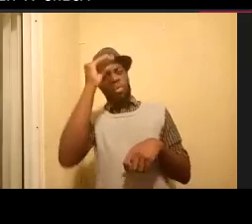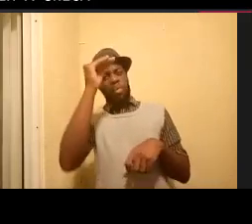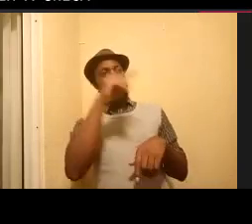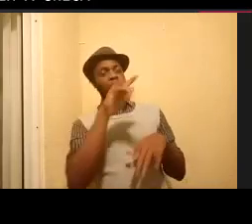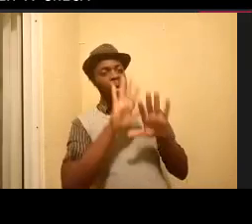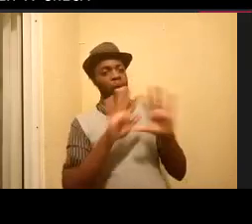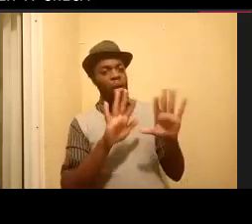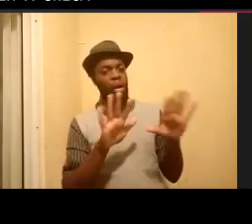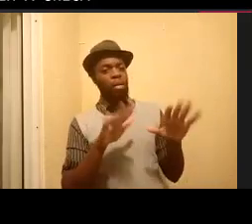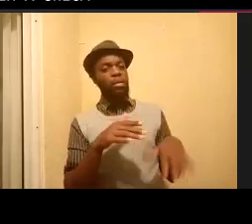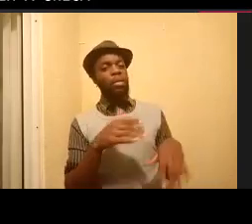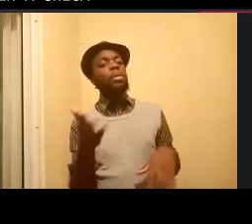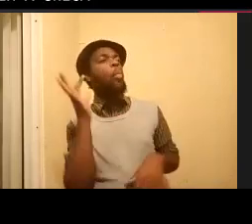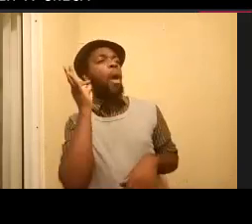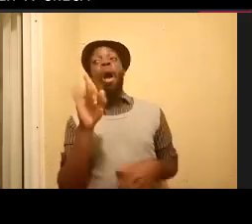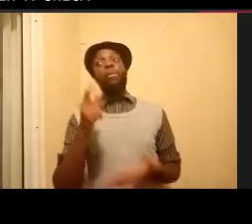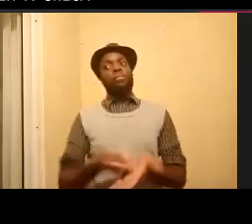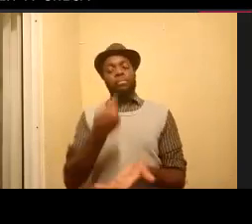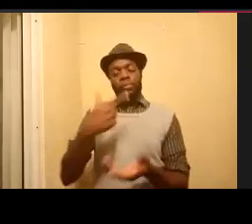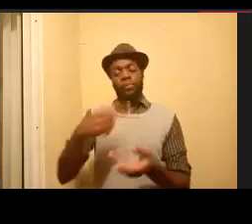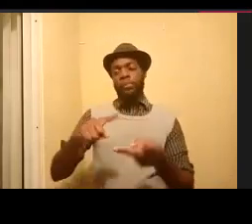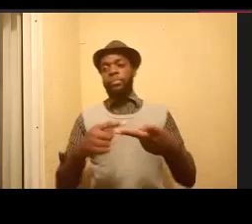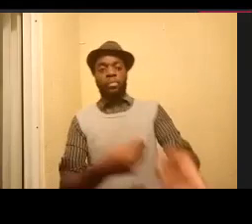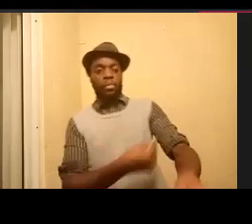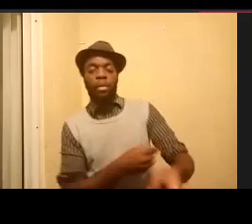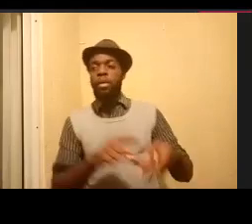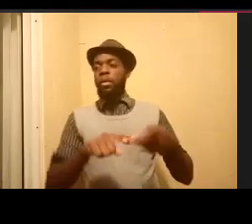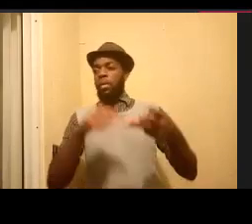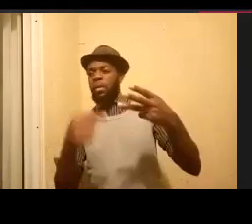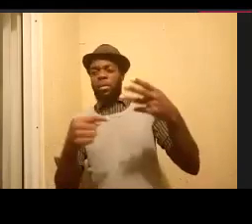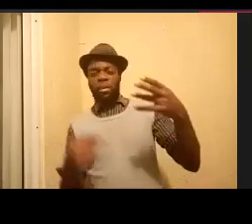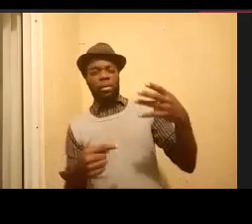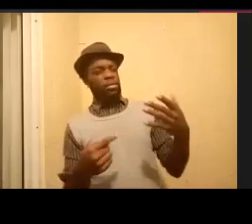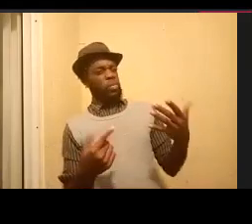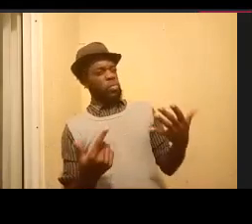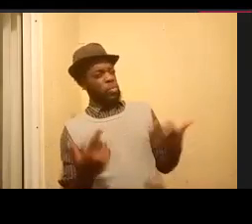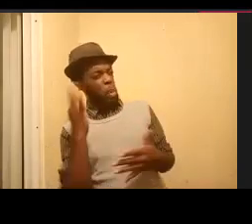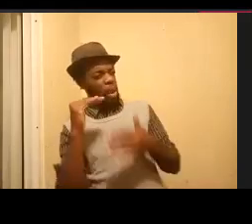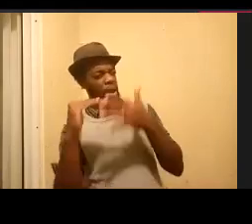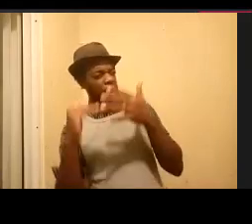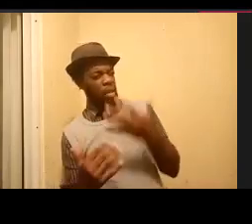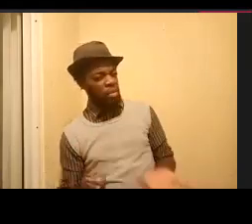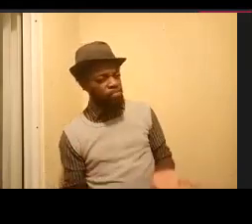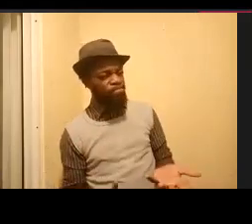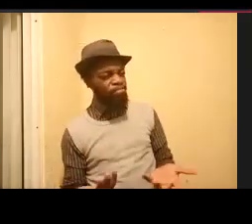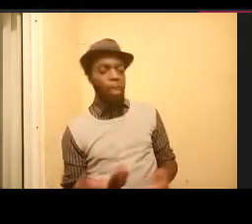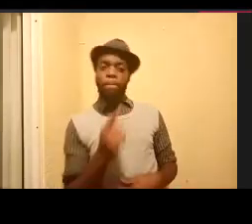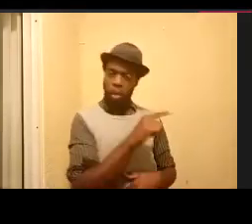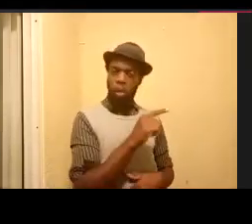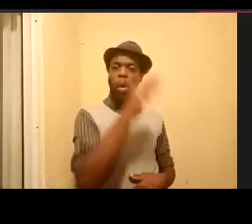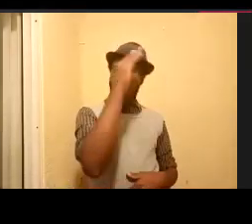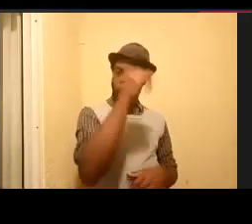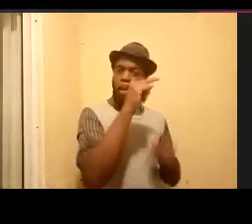las mujeres, pero al mencionarnos otro tipo de dispositivos o medicamentos para